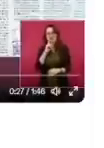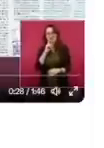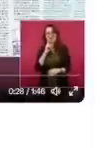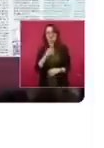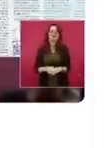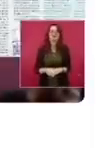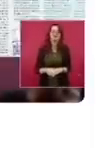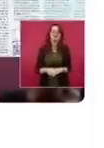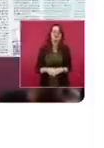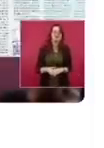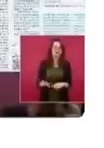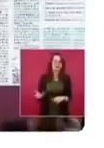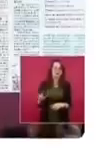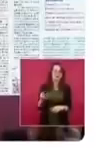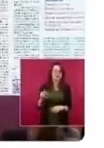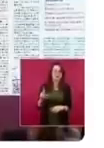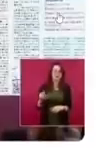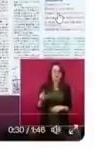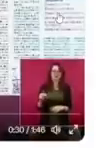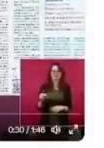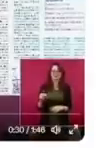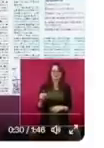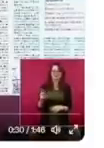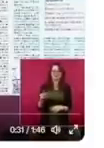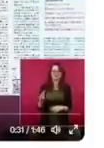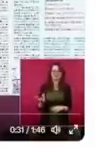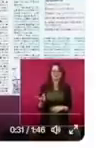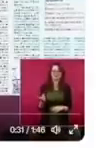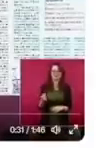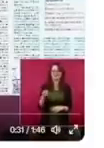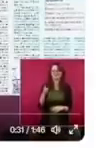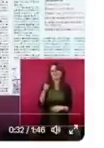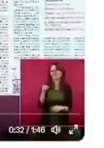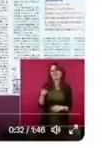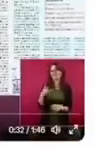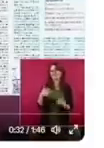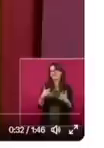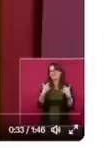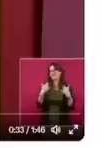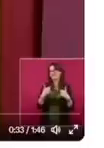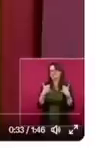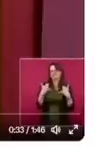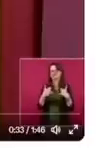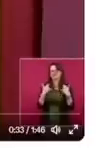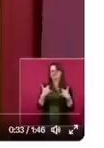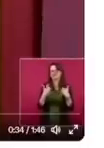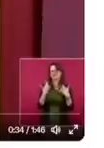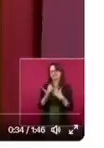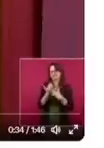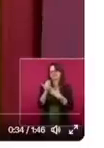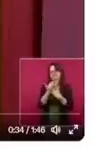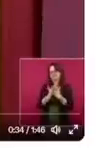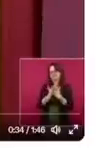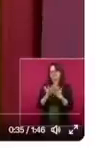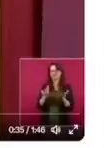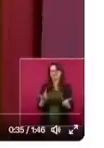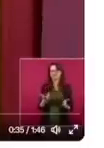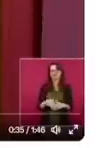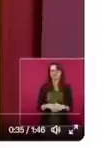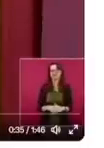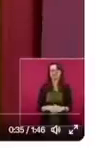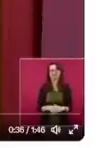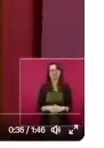de Jorge, porque él debe de tener hasta menos que ella.